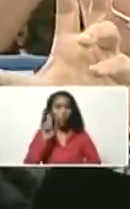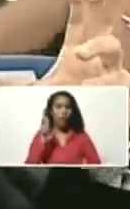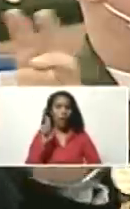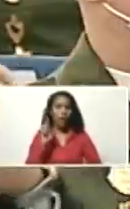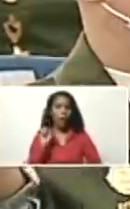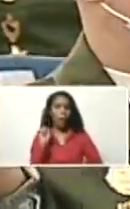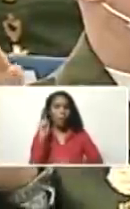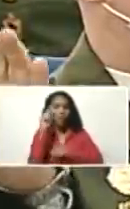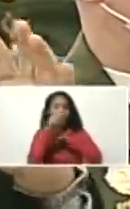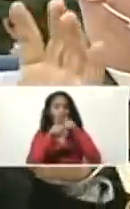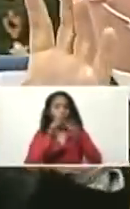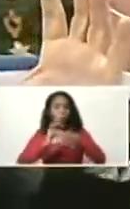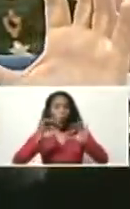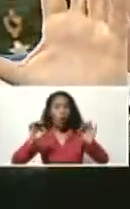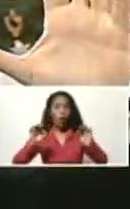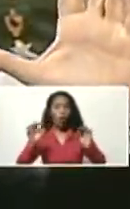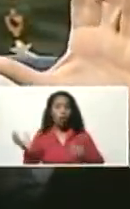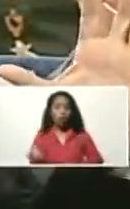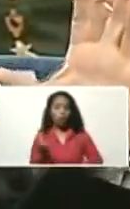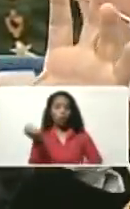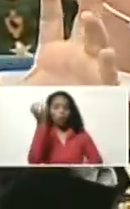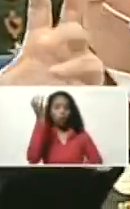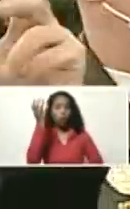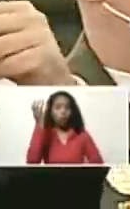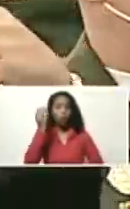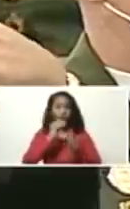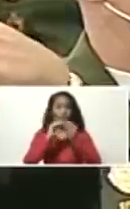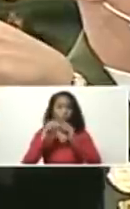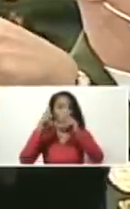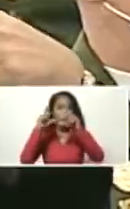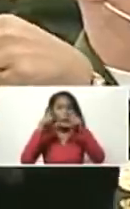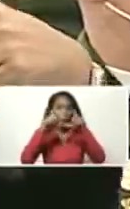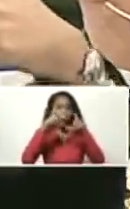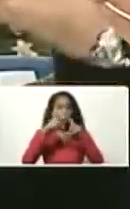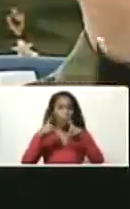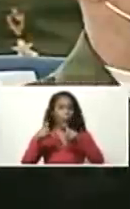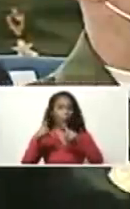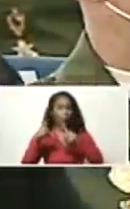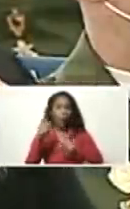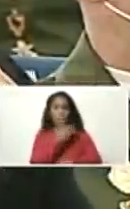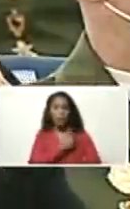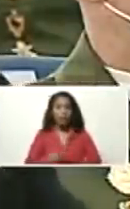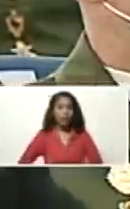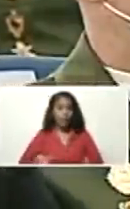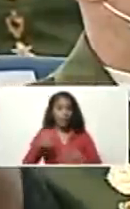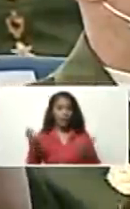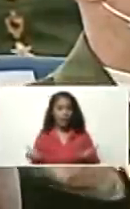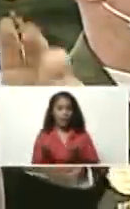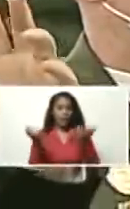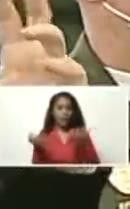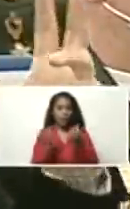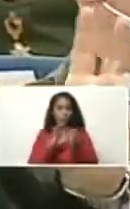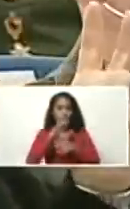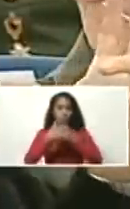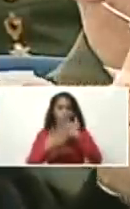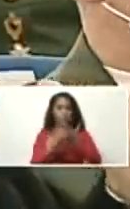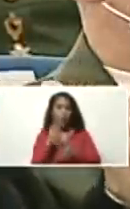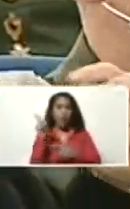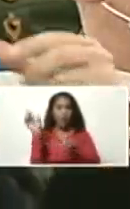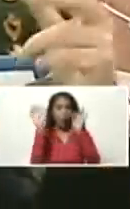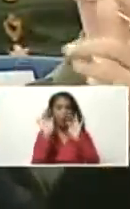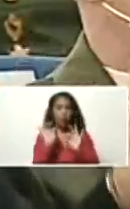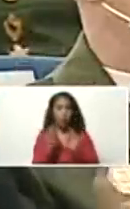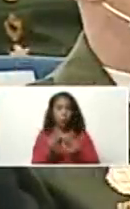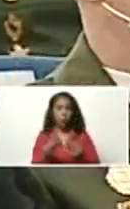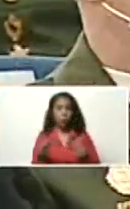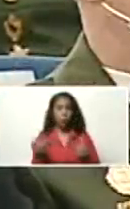fuego olímpico en una composición fotográfica que mostraba la presidenta Dilma envuelta en llamas. Es decir, unos mecanismos